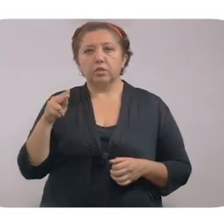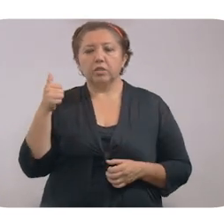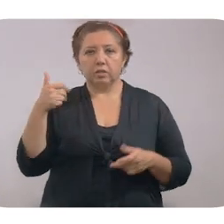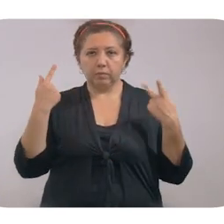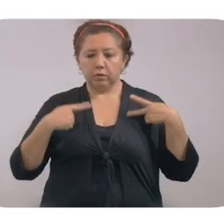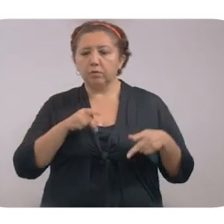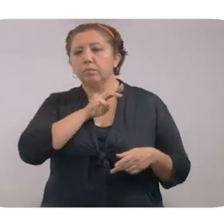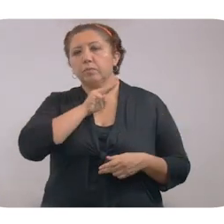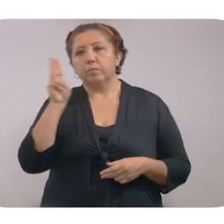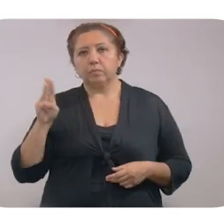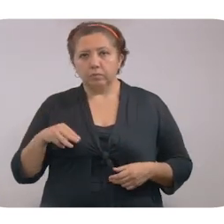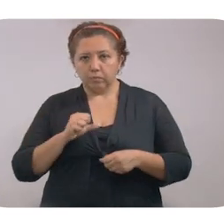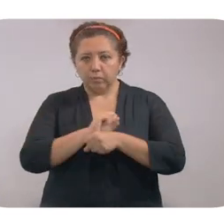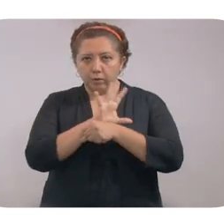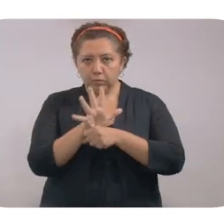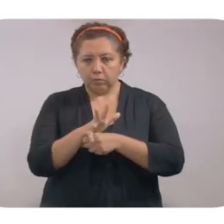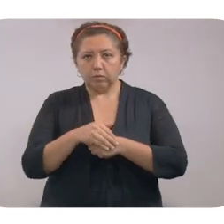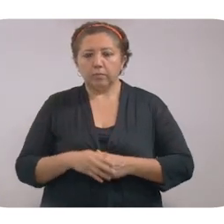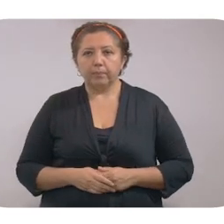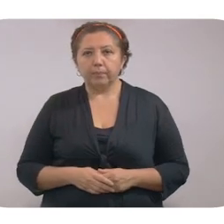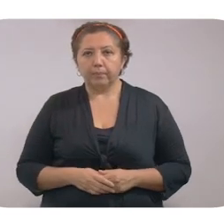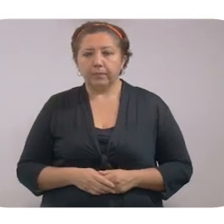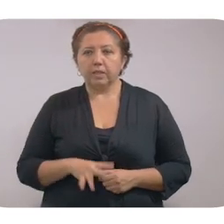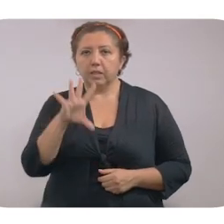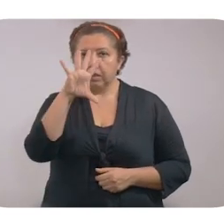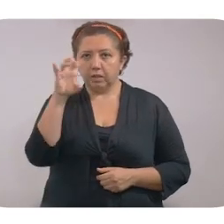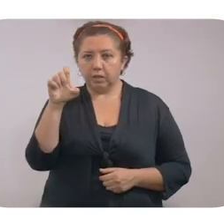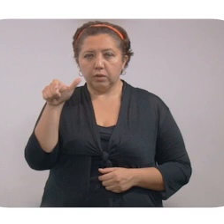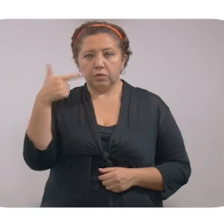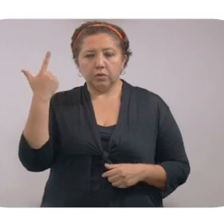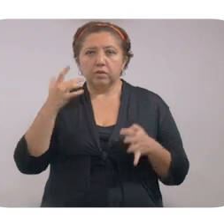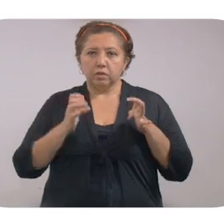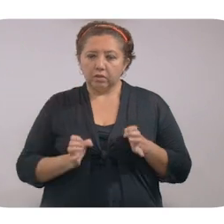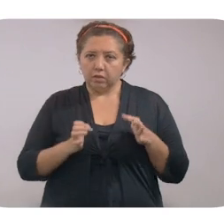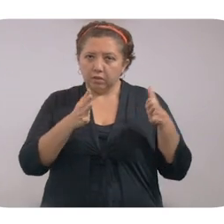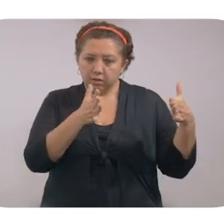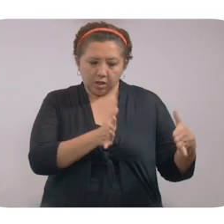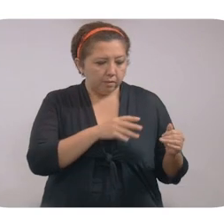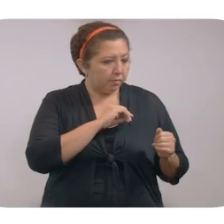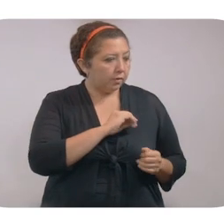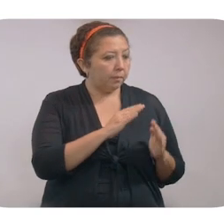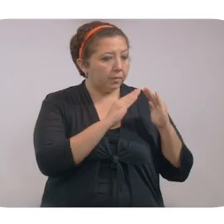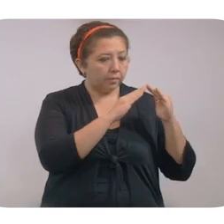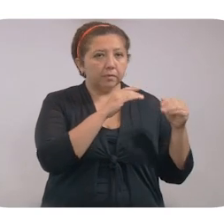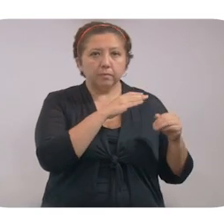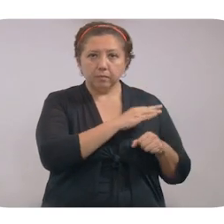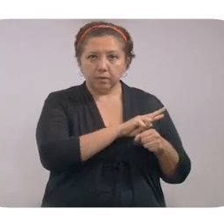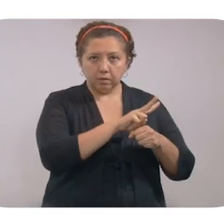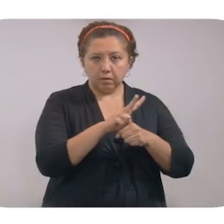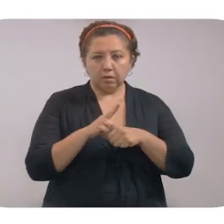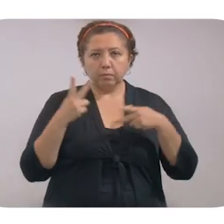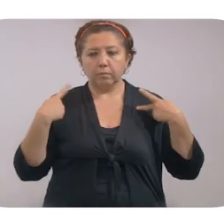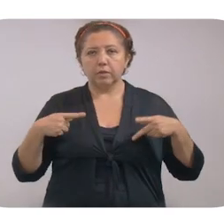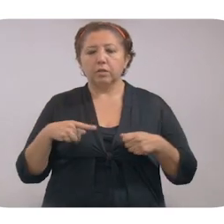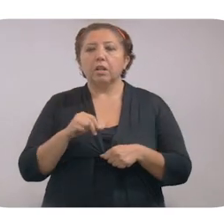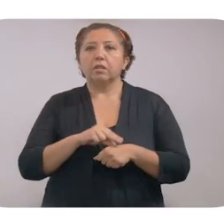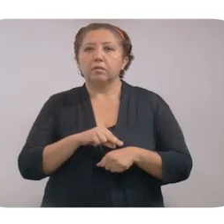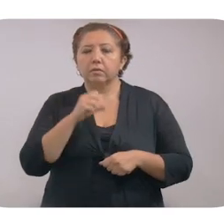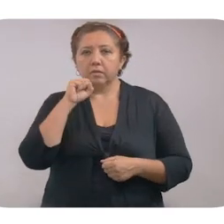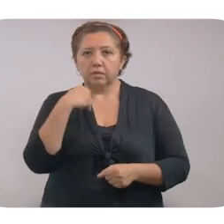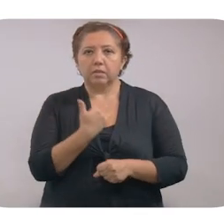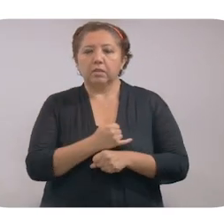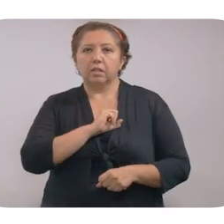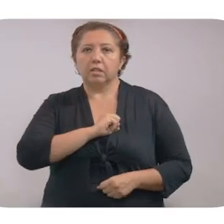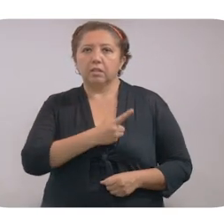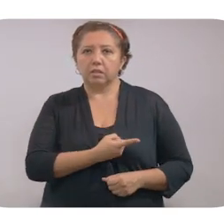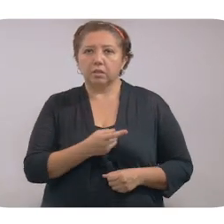las personas fallecidas a causa del coronavirus. 512 están estables, aisladas y monitoreadas constantemente por personal